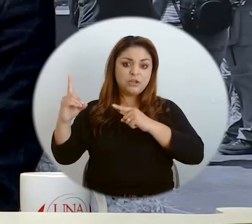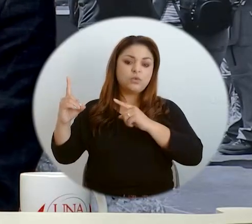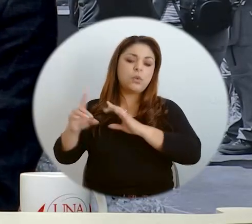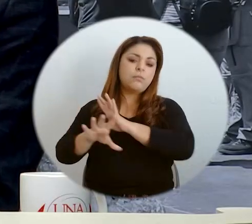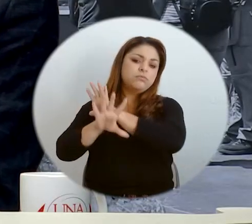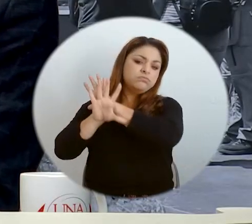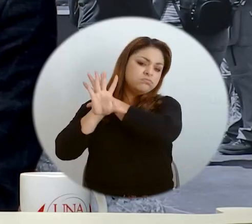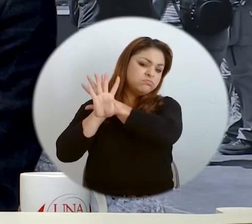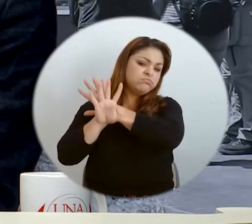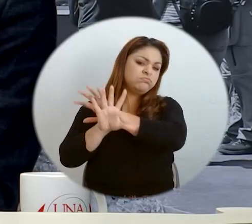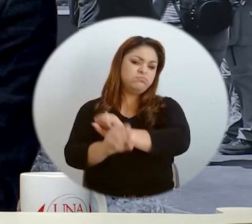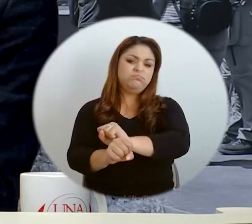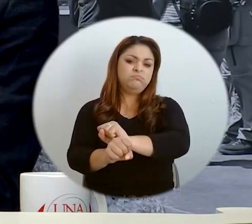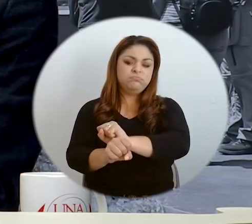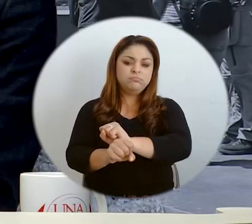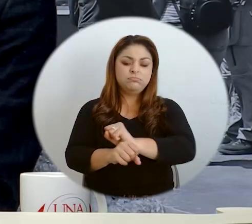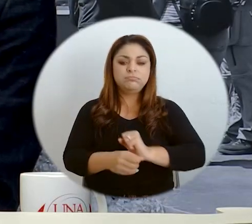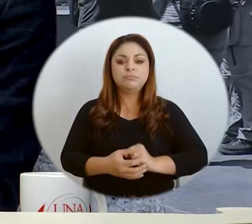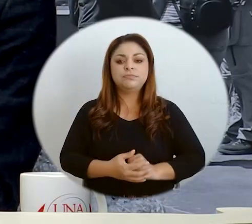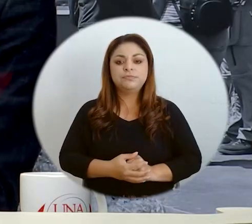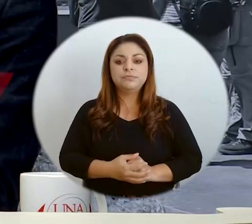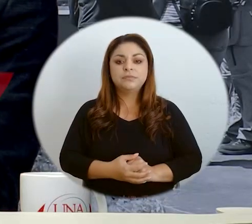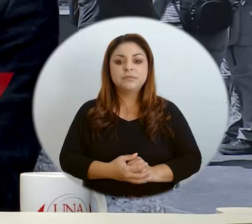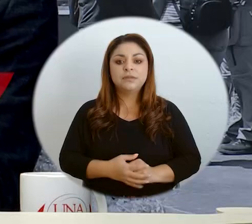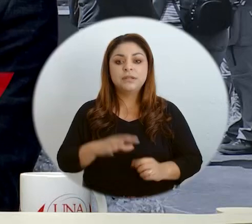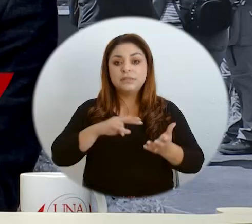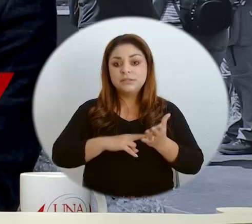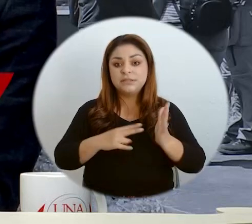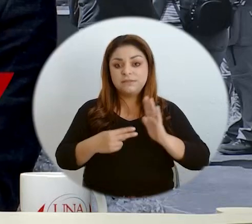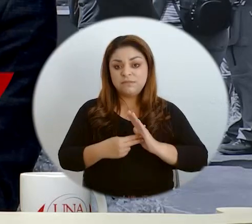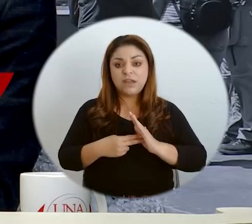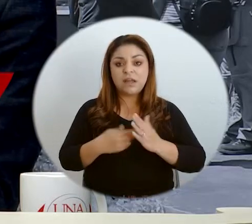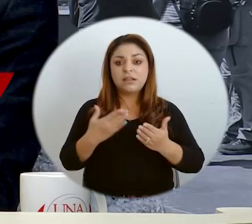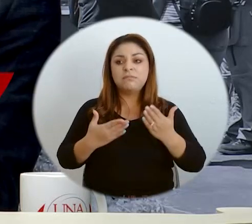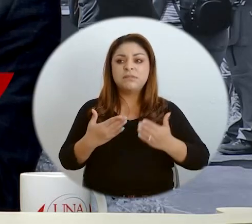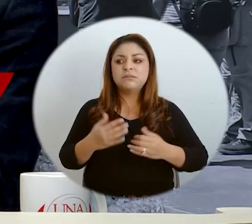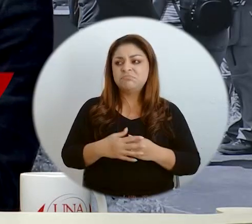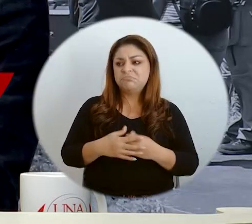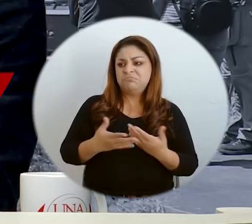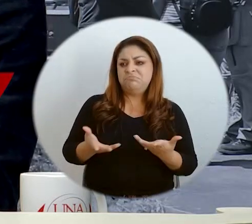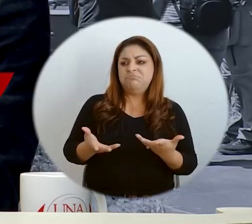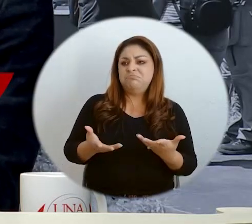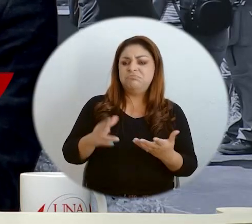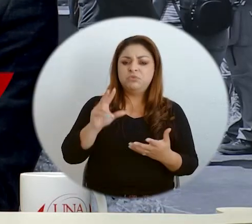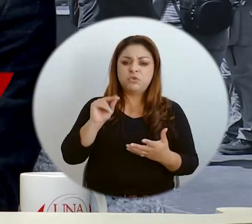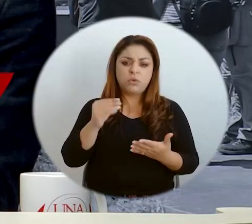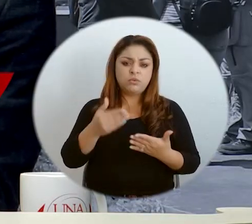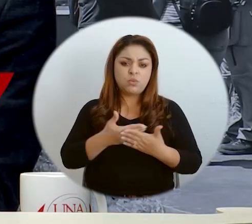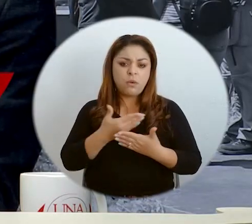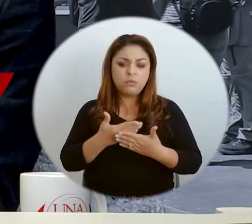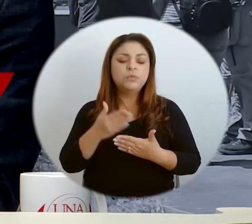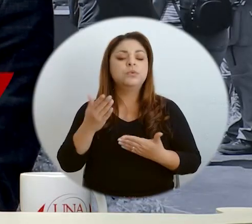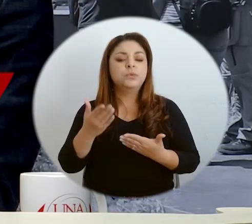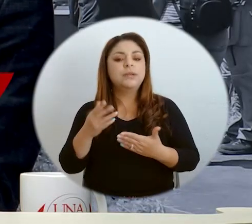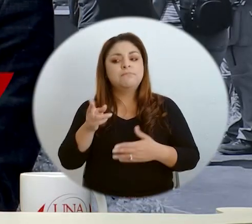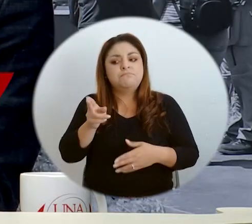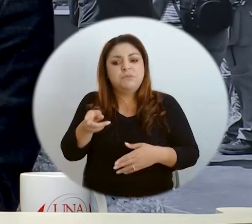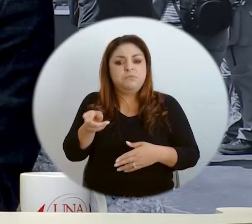pero algo así como decir, bueno, esto no hay nada nuevo, es la misma extraderecha, tal vez con otros matices,